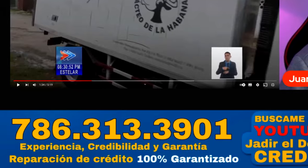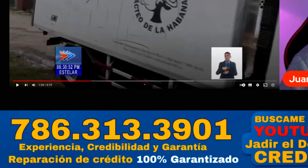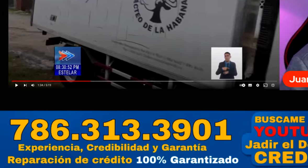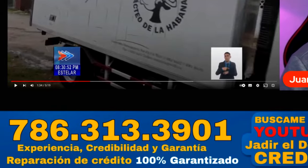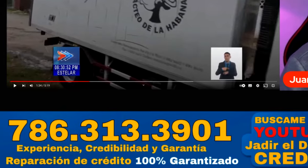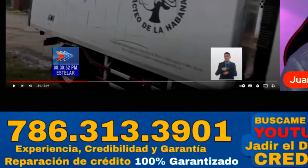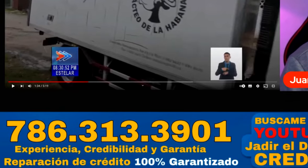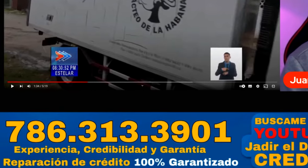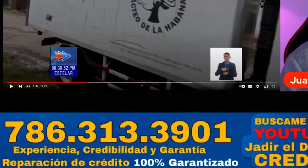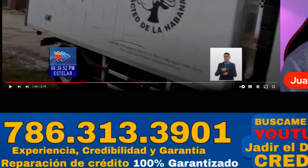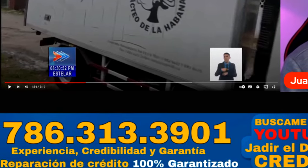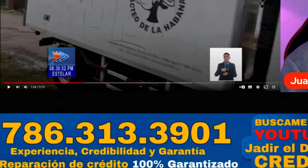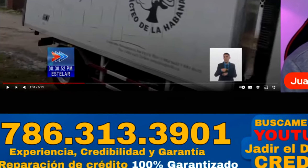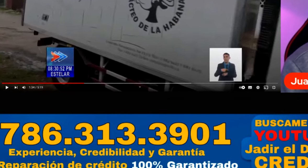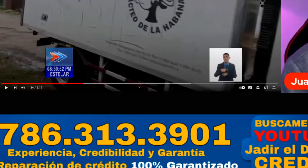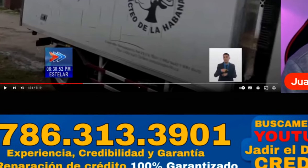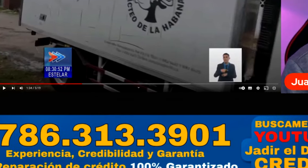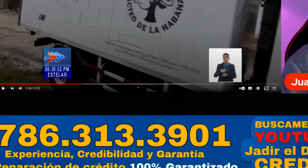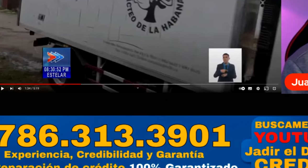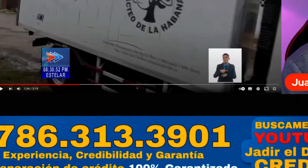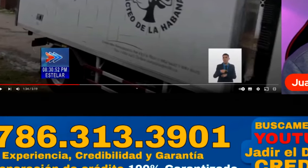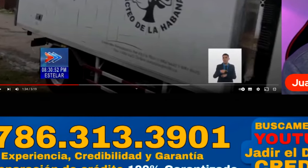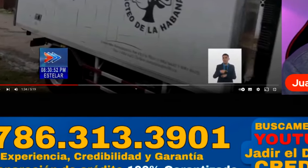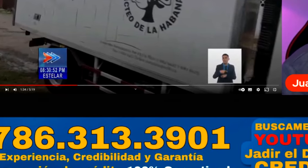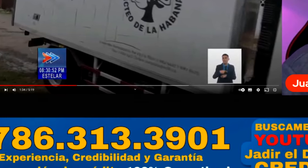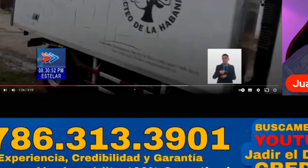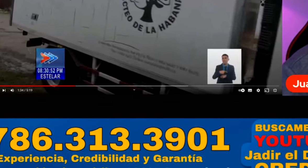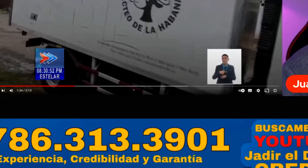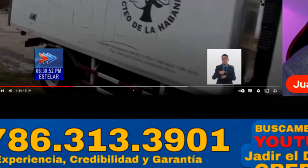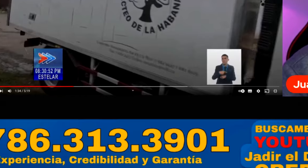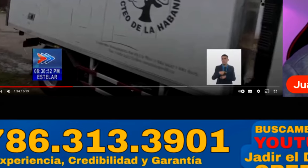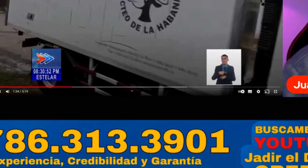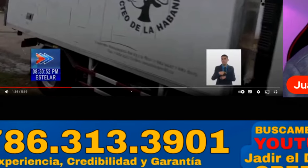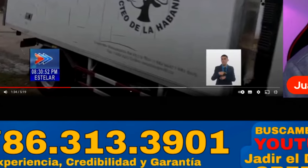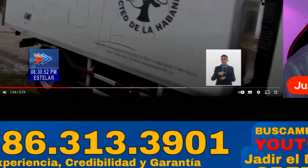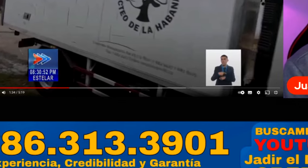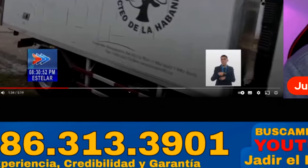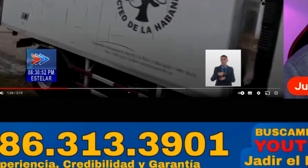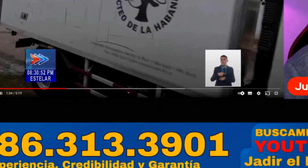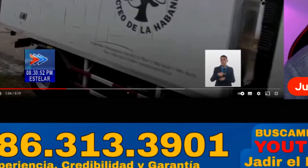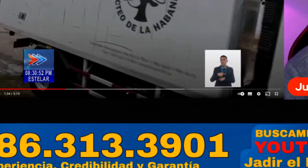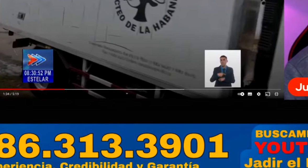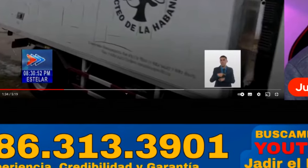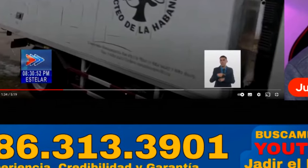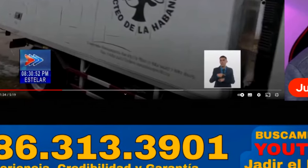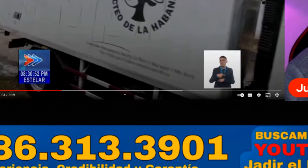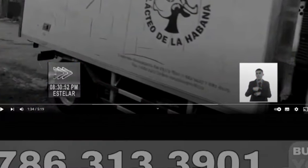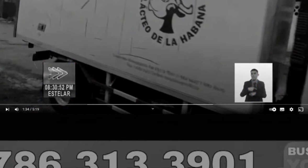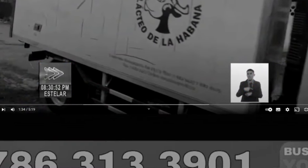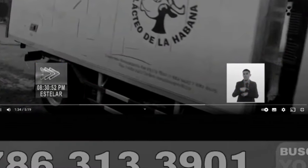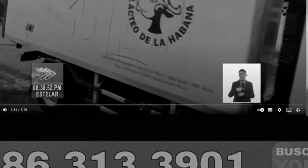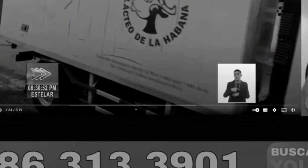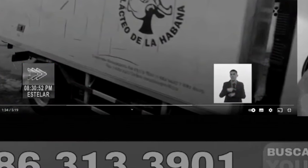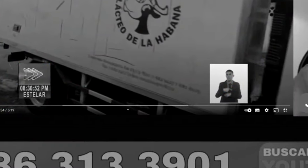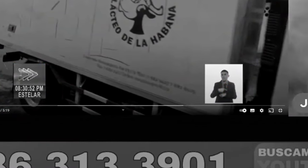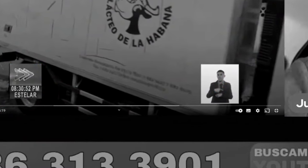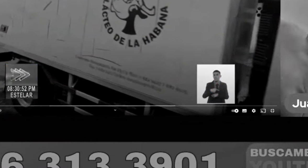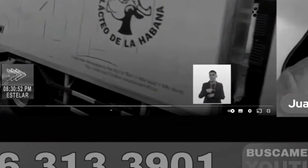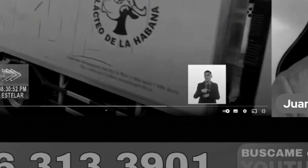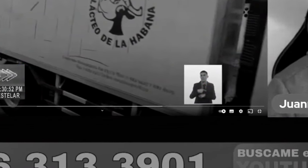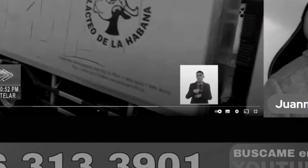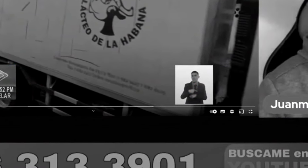Para que la gente vea, oye, lo bueno que somos. Cómo, mira, estamos trabajando las 24 horas del día para que te llegue la leche. Estar hablando leche